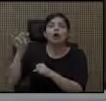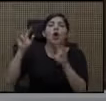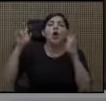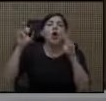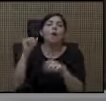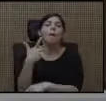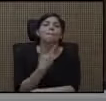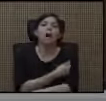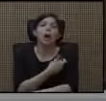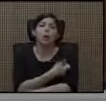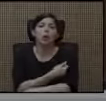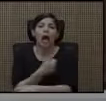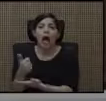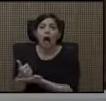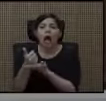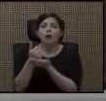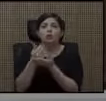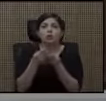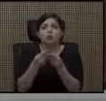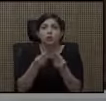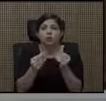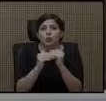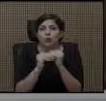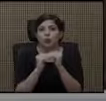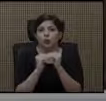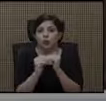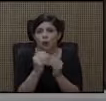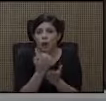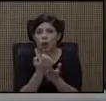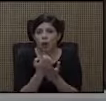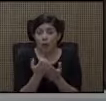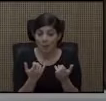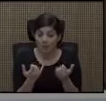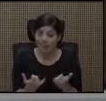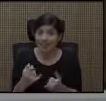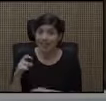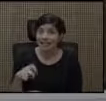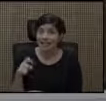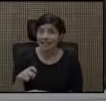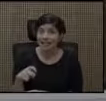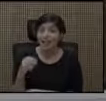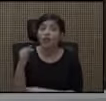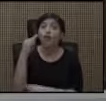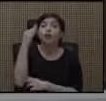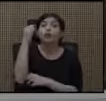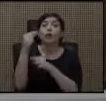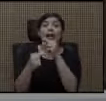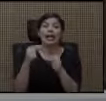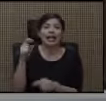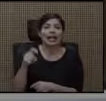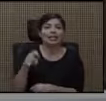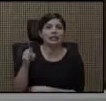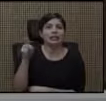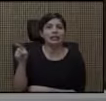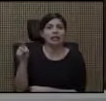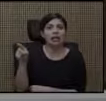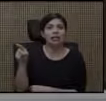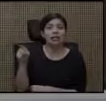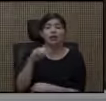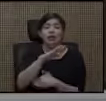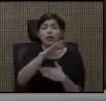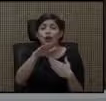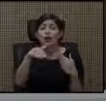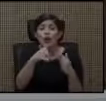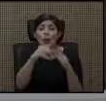que necesitamos la necesita el presente la necesita la futura generación y todas las personas a través del